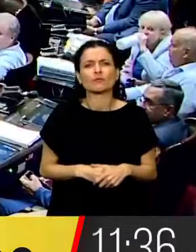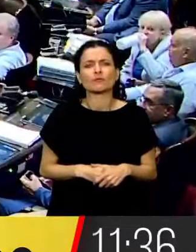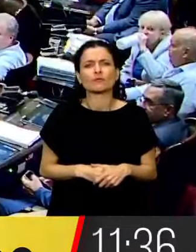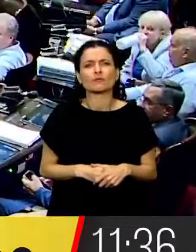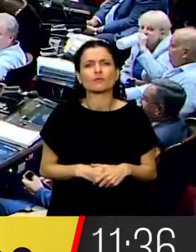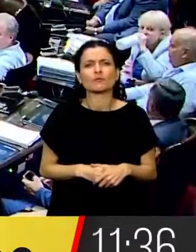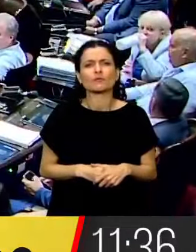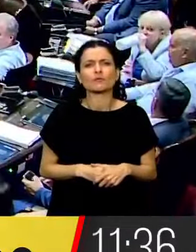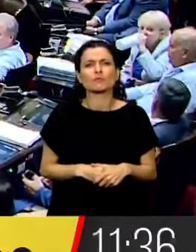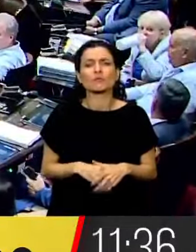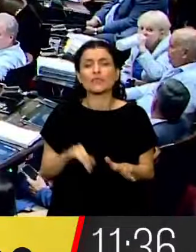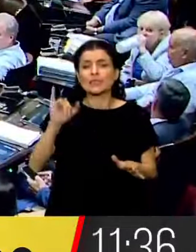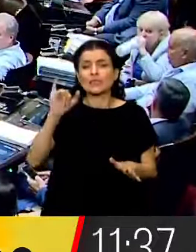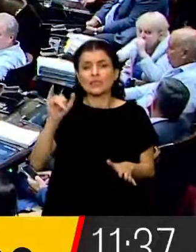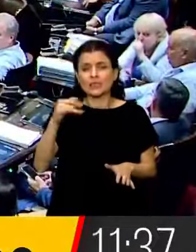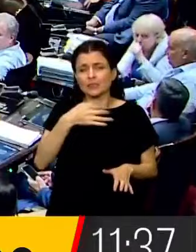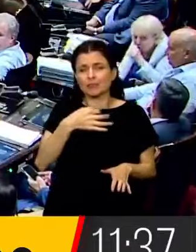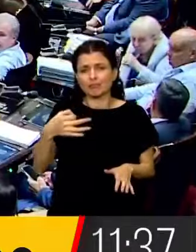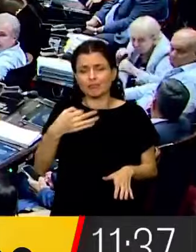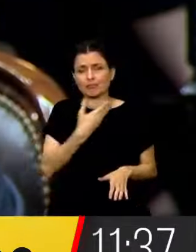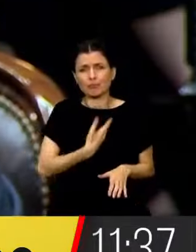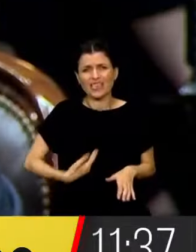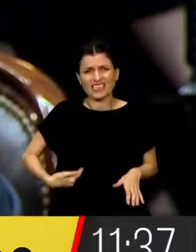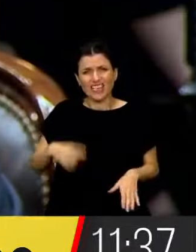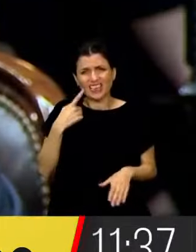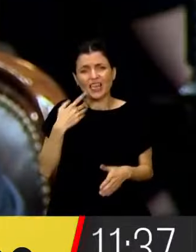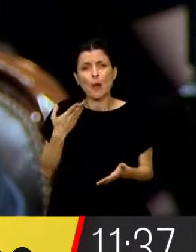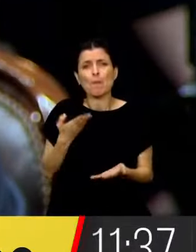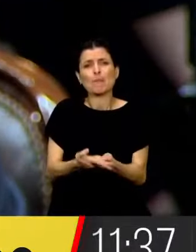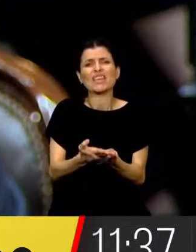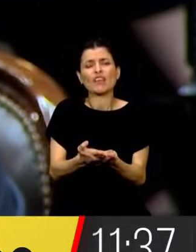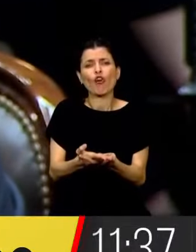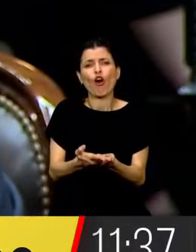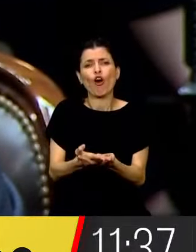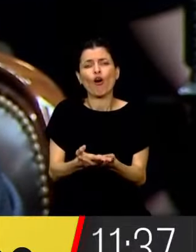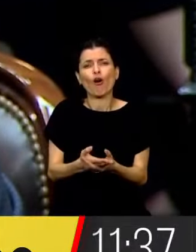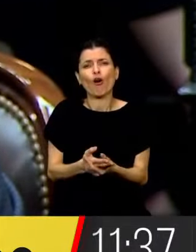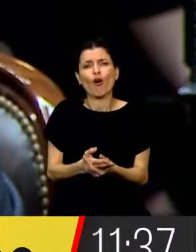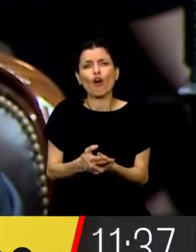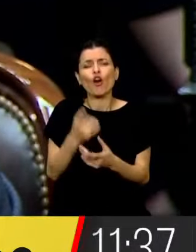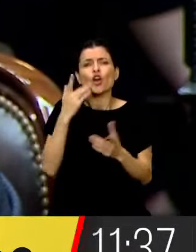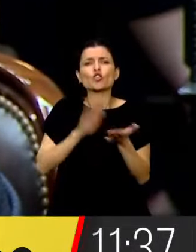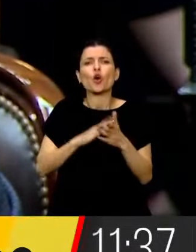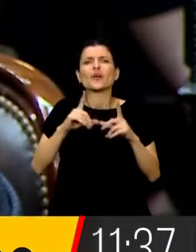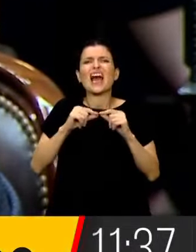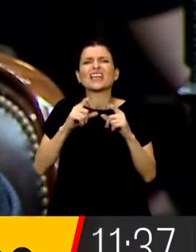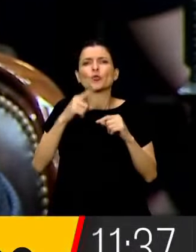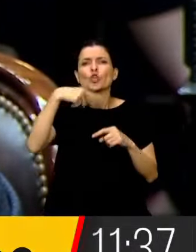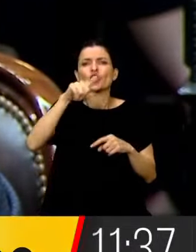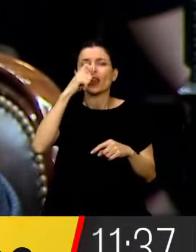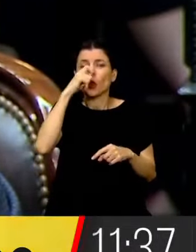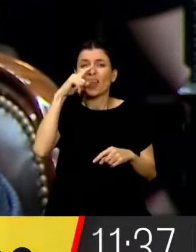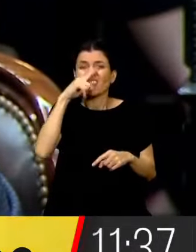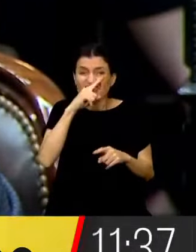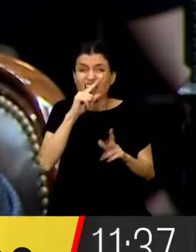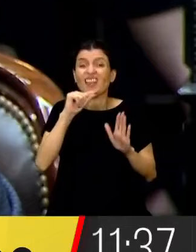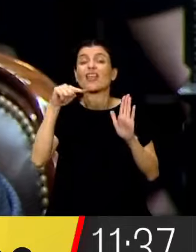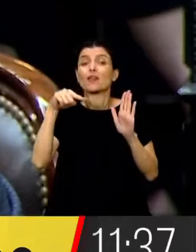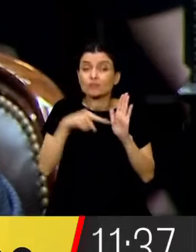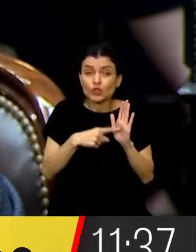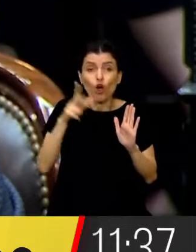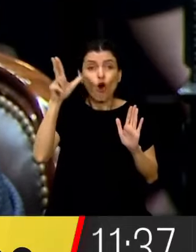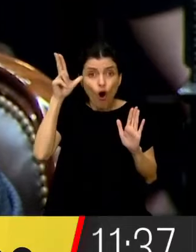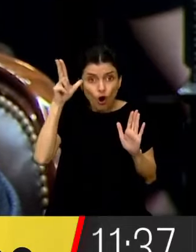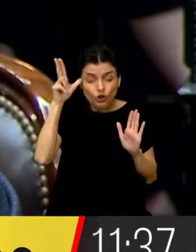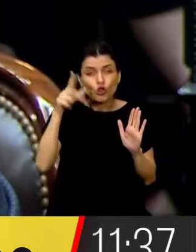Realmente, digamos, han ayudado a sacar adelante, hasta tuvo la aprobación el viernes, que el gobierno de Milei decía ganamos con esto, ya